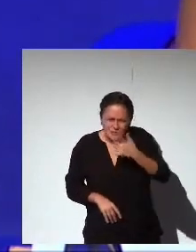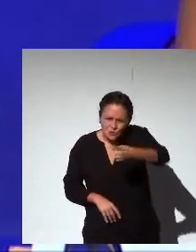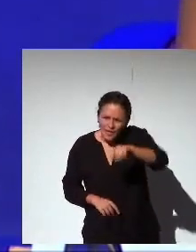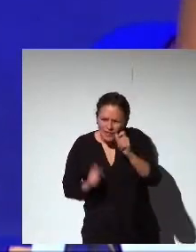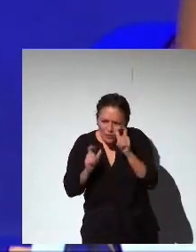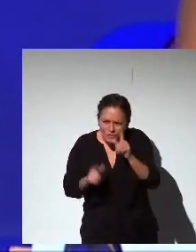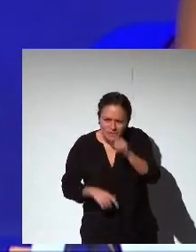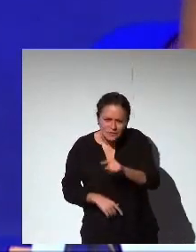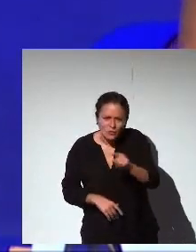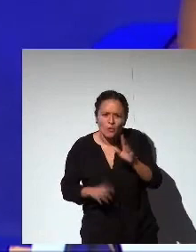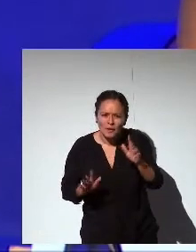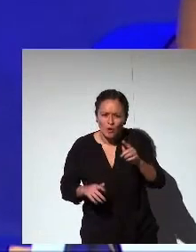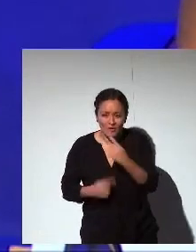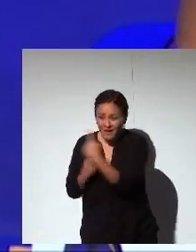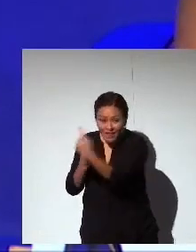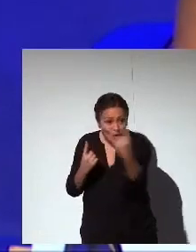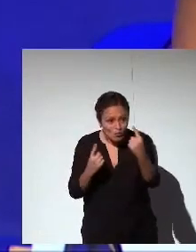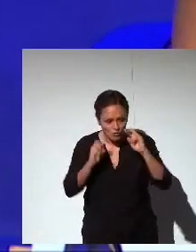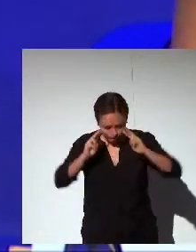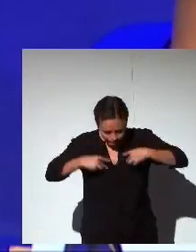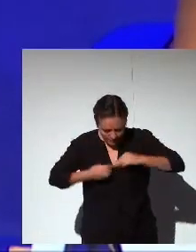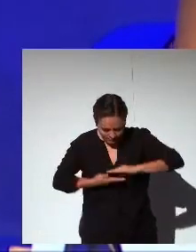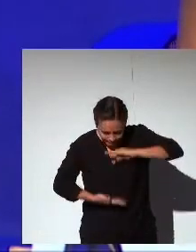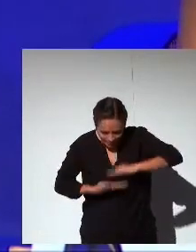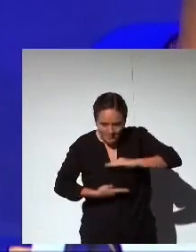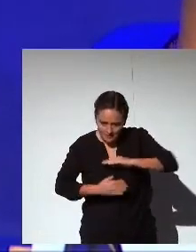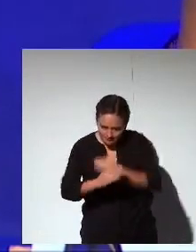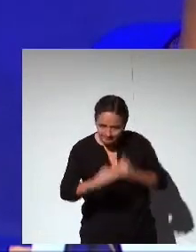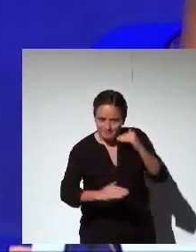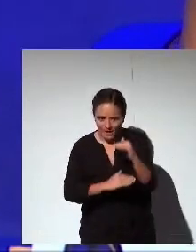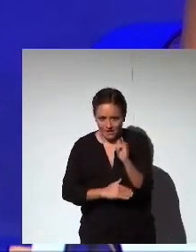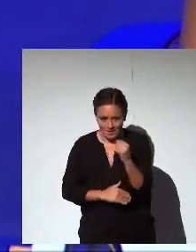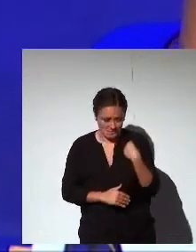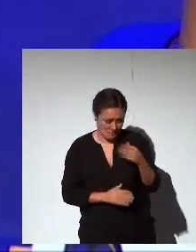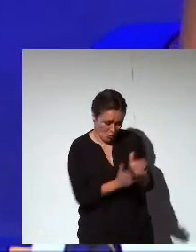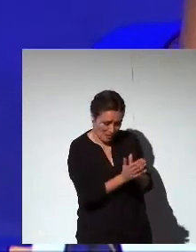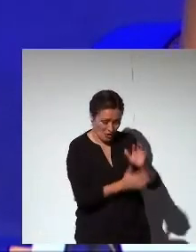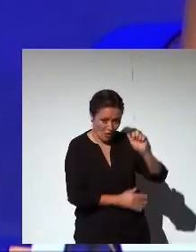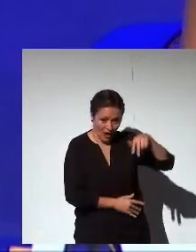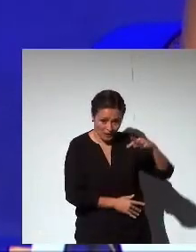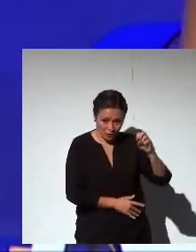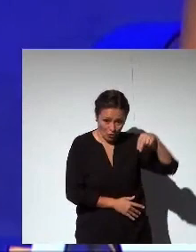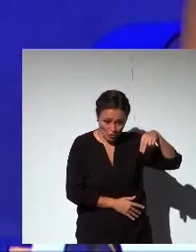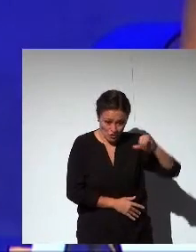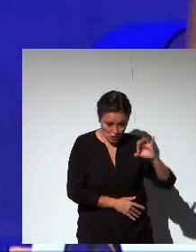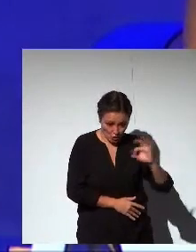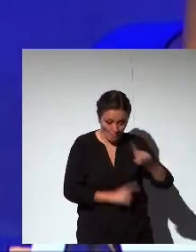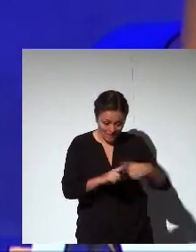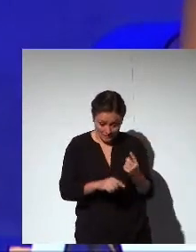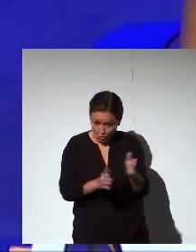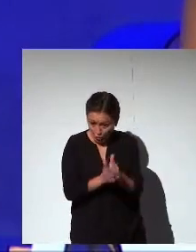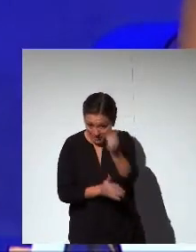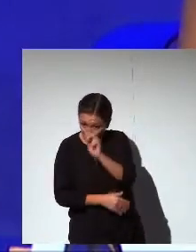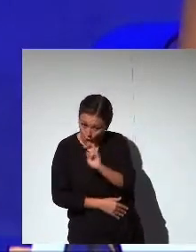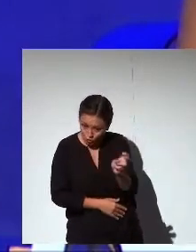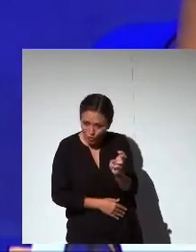nosotras y de nosotros somos resilientes. Tanto Antonio como ahora el compañero estaban hablando de lo que hemos